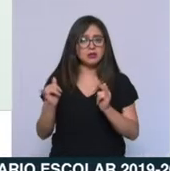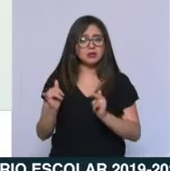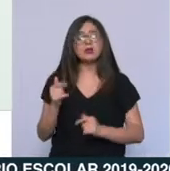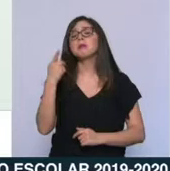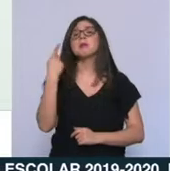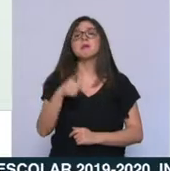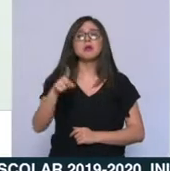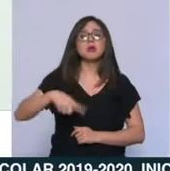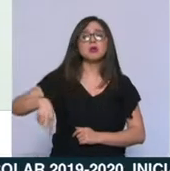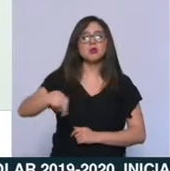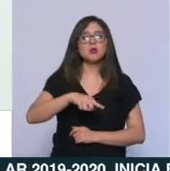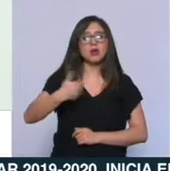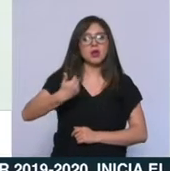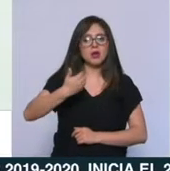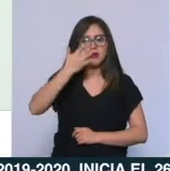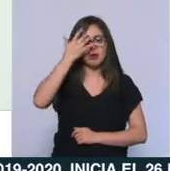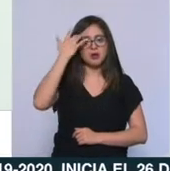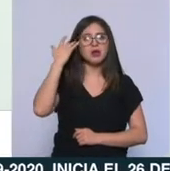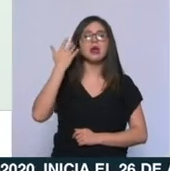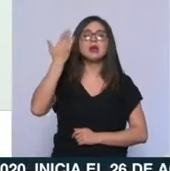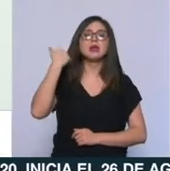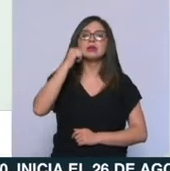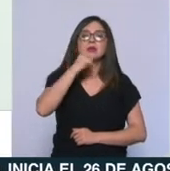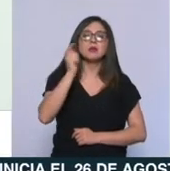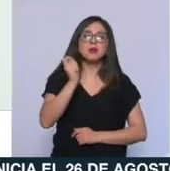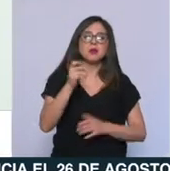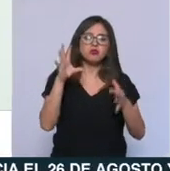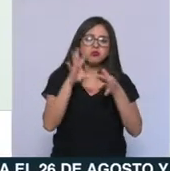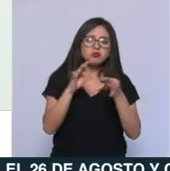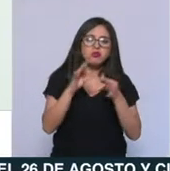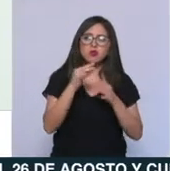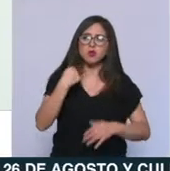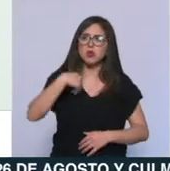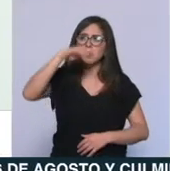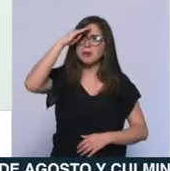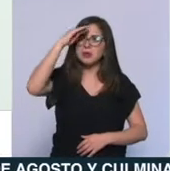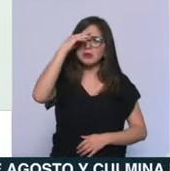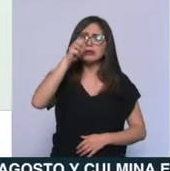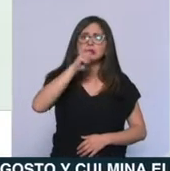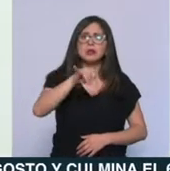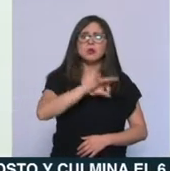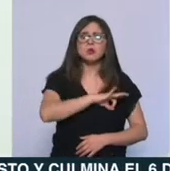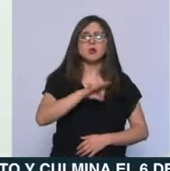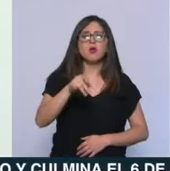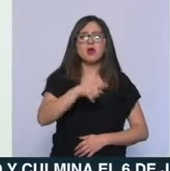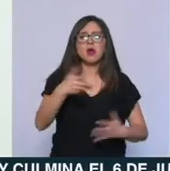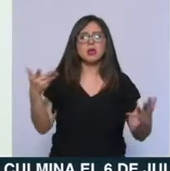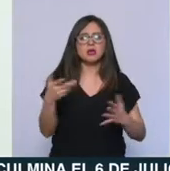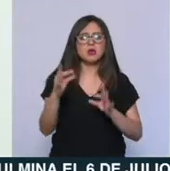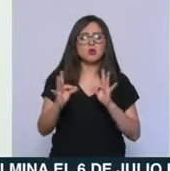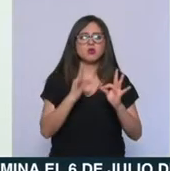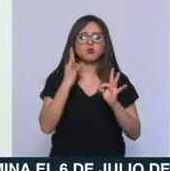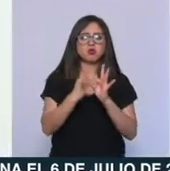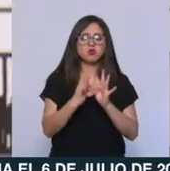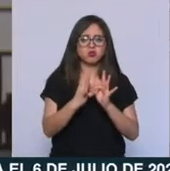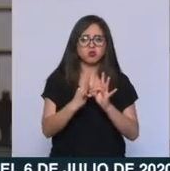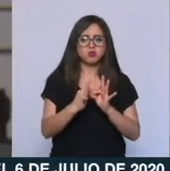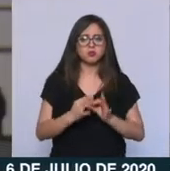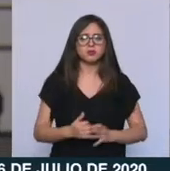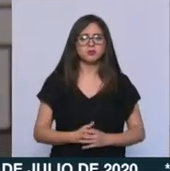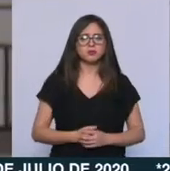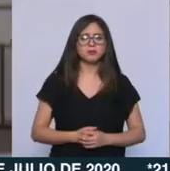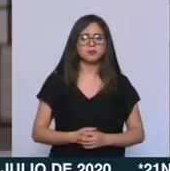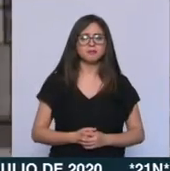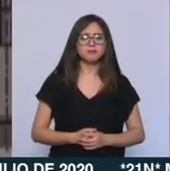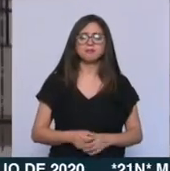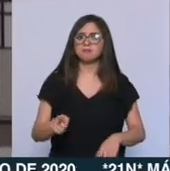cuales nosotros establecemos que tienen las condiciones técnicas, que cumplen las condiciones técnicas.